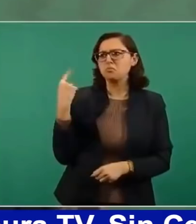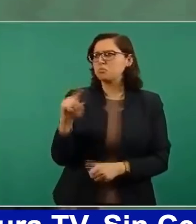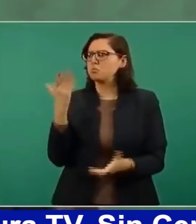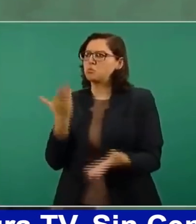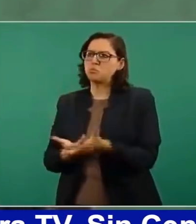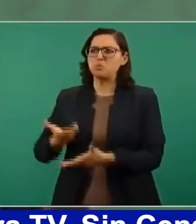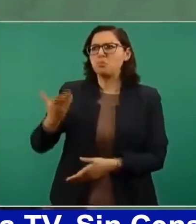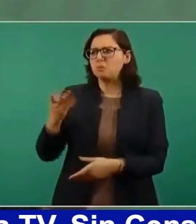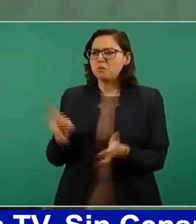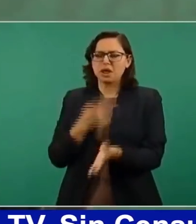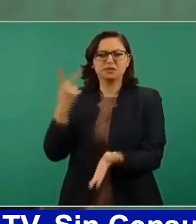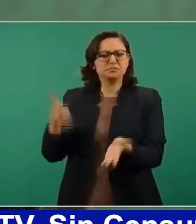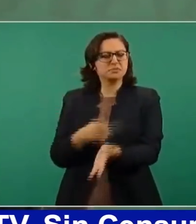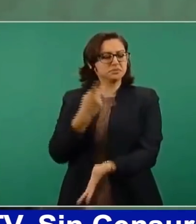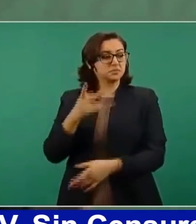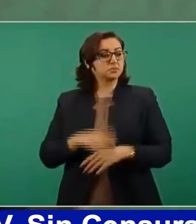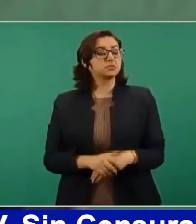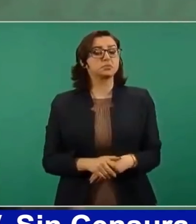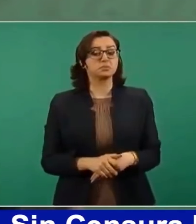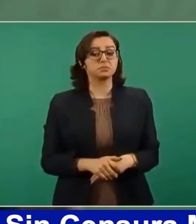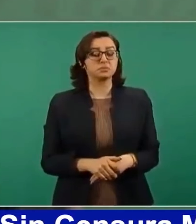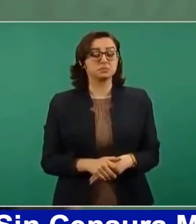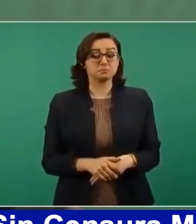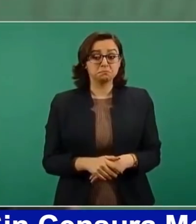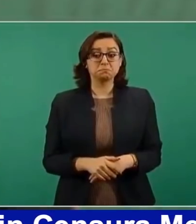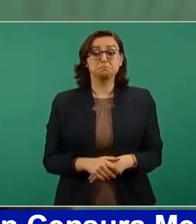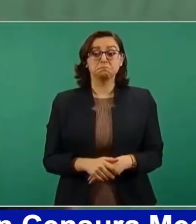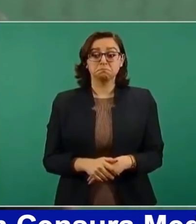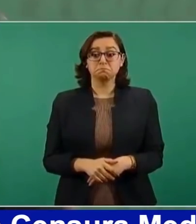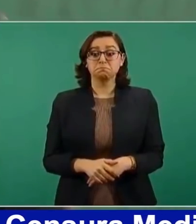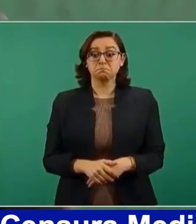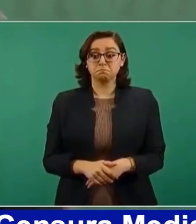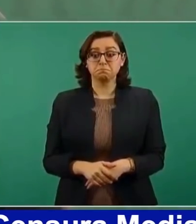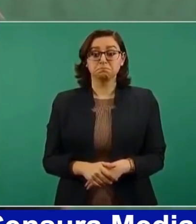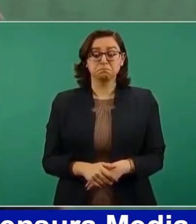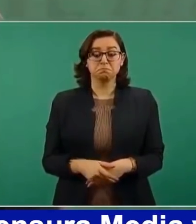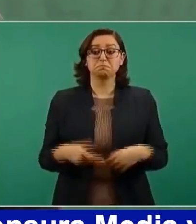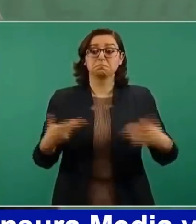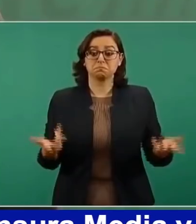Bueno, los que nunca